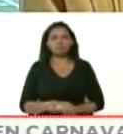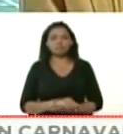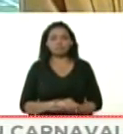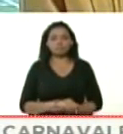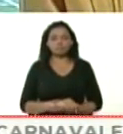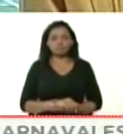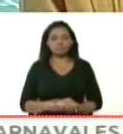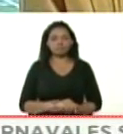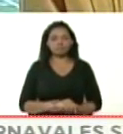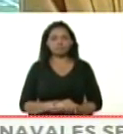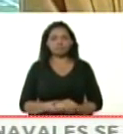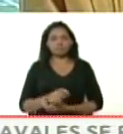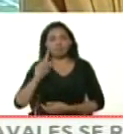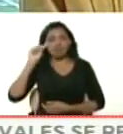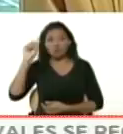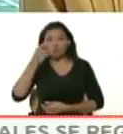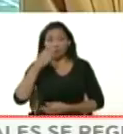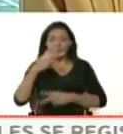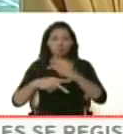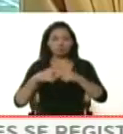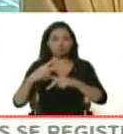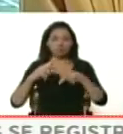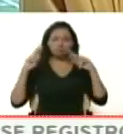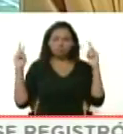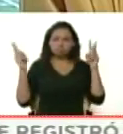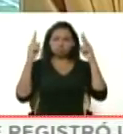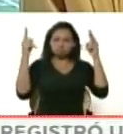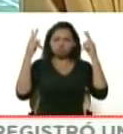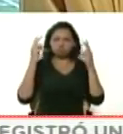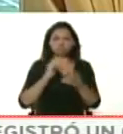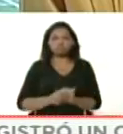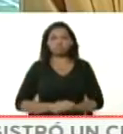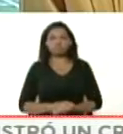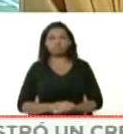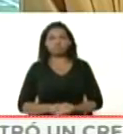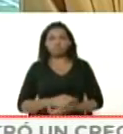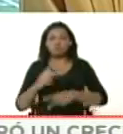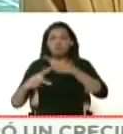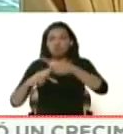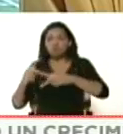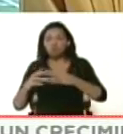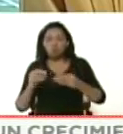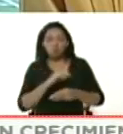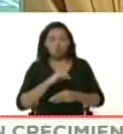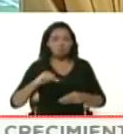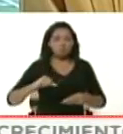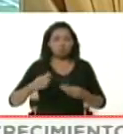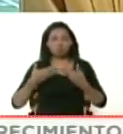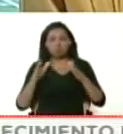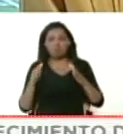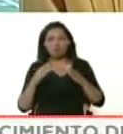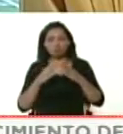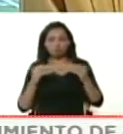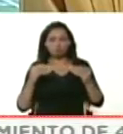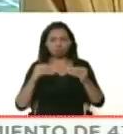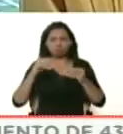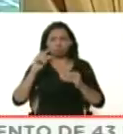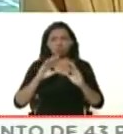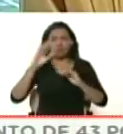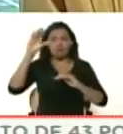Vázquez. Producir es vencer. Producir, producir lo público, lo privado, lo grande, lo mediano, lo